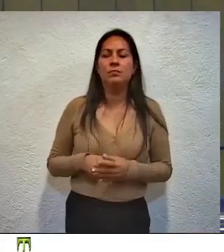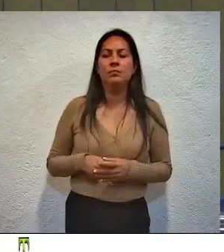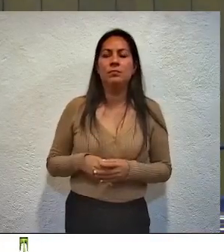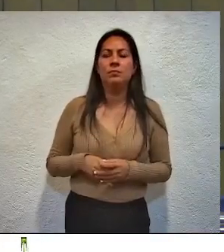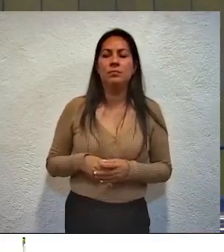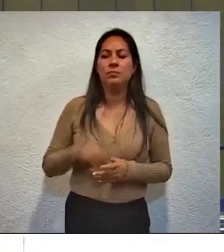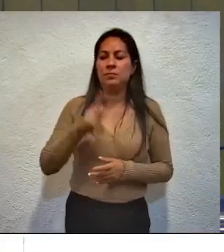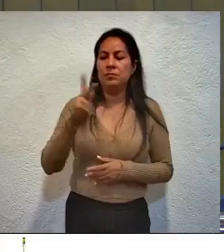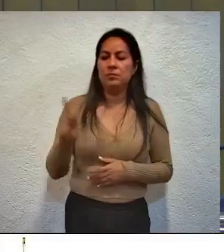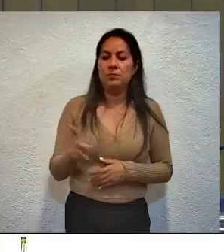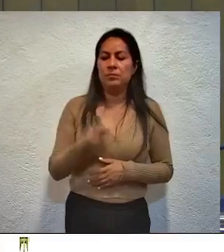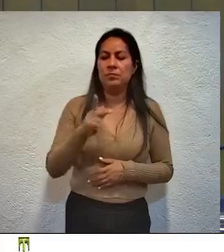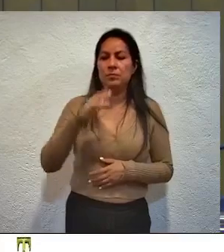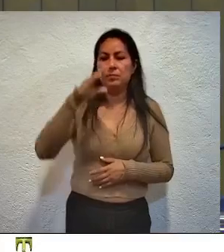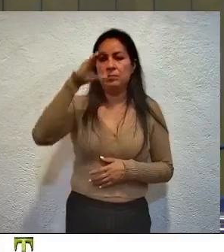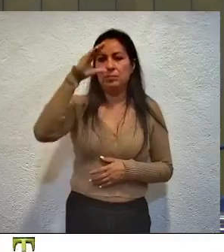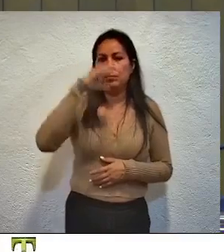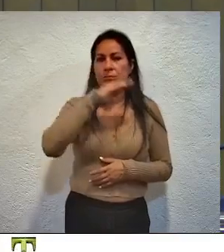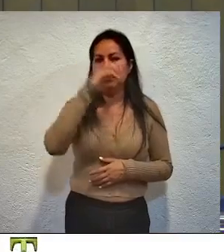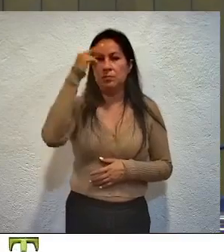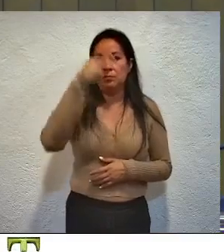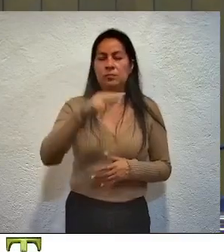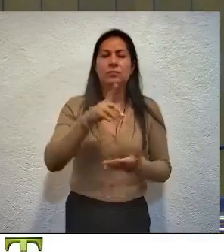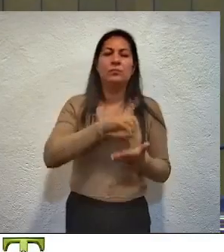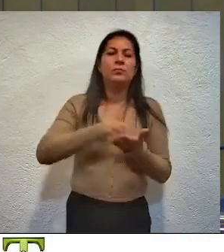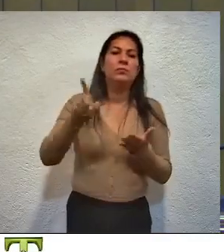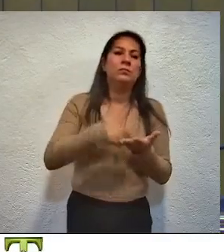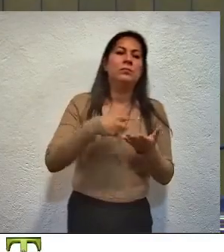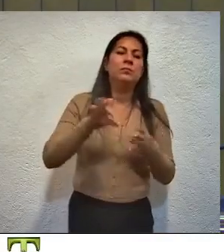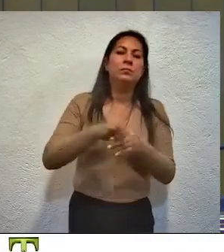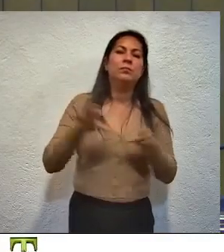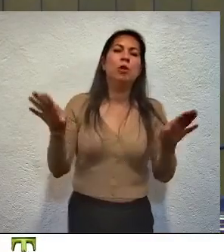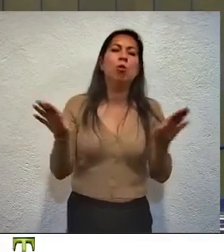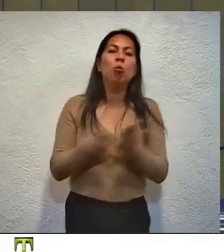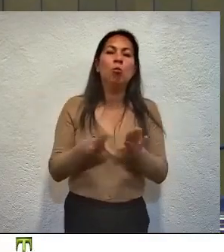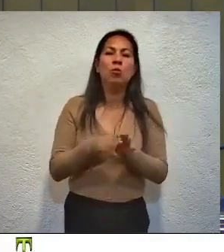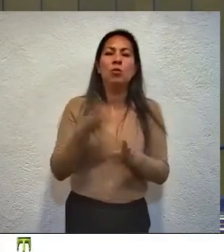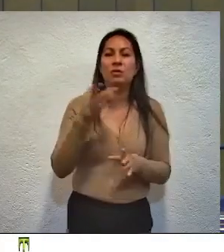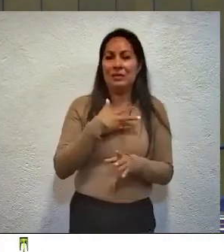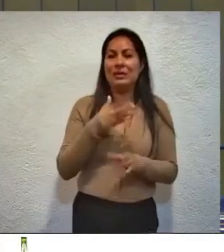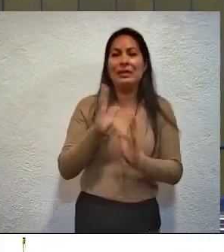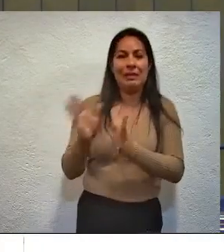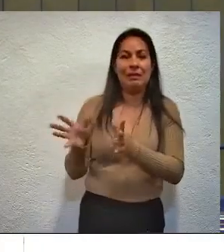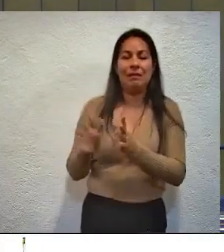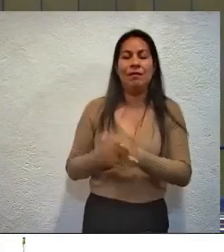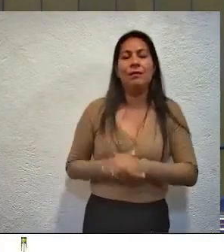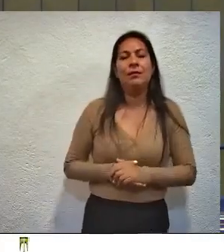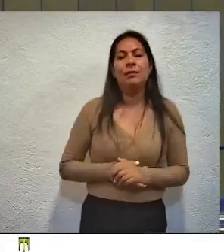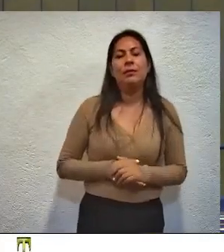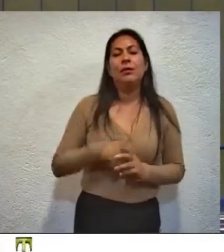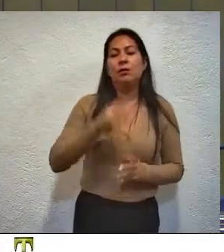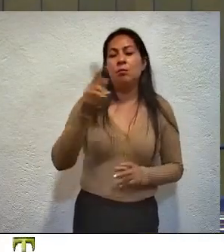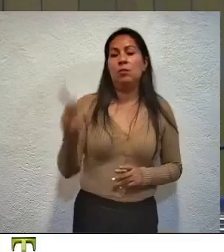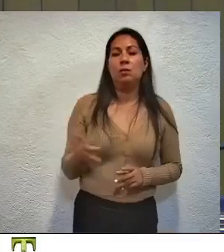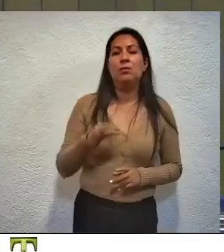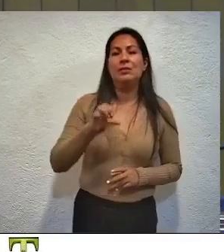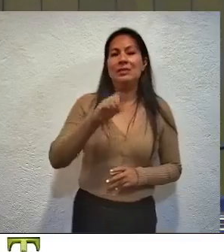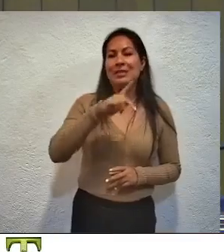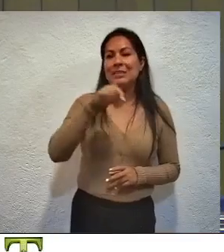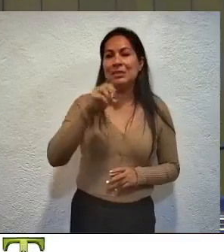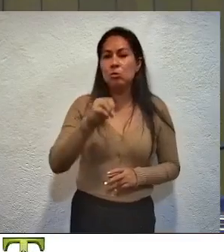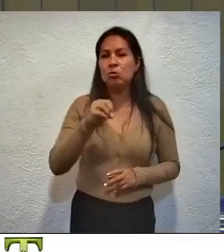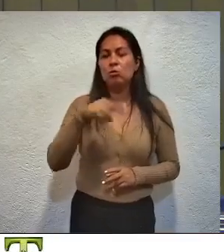considerar al pueblo afro con derechos políticos electorales, tal y como los tiene el pueblo mestizo, el